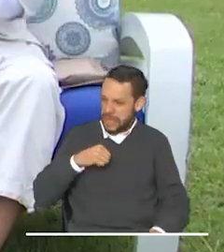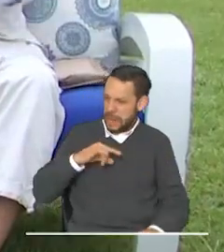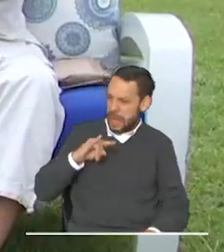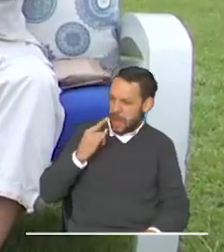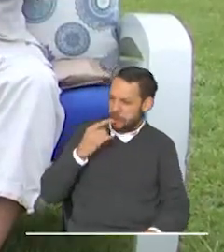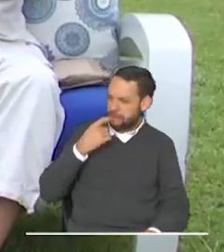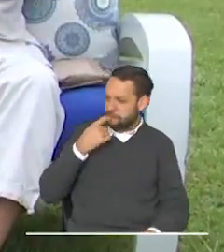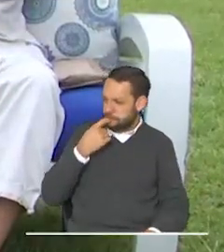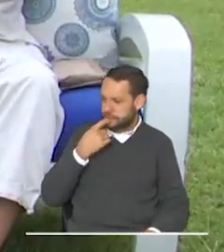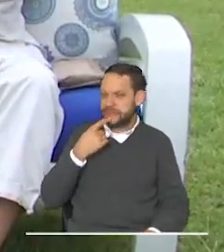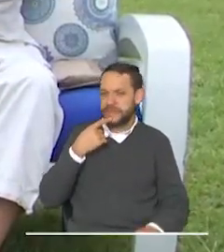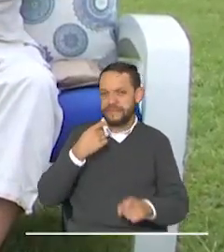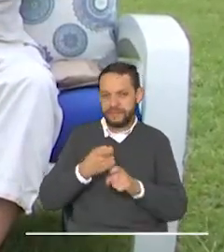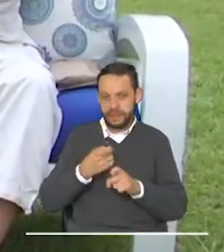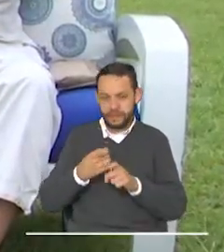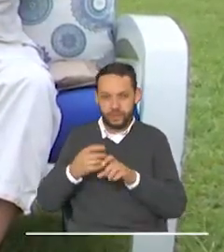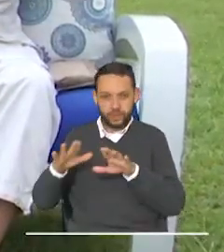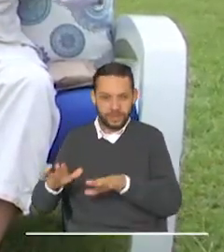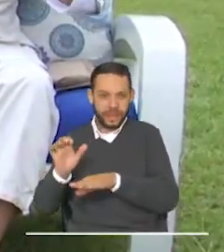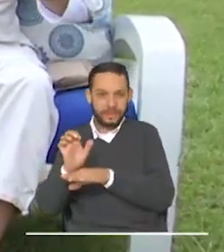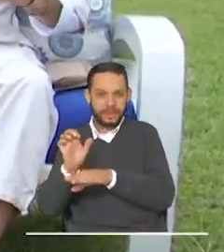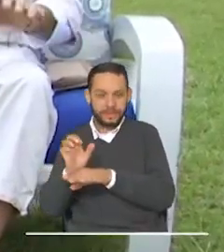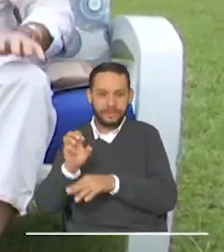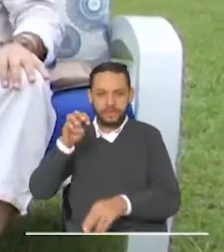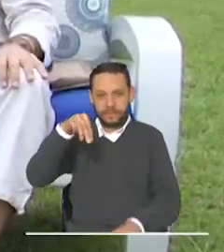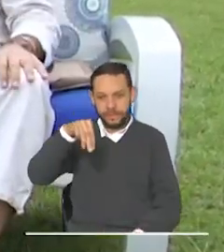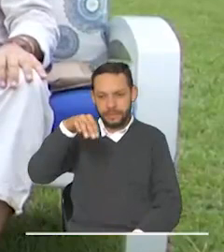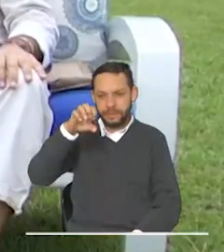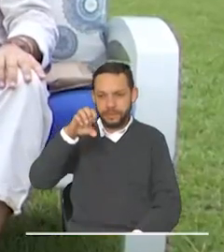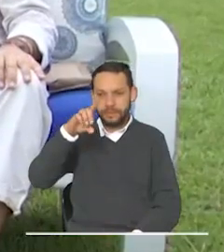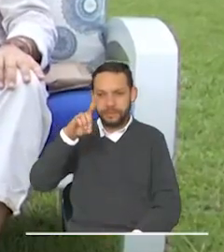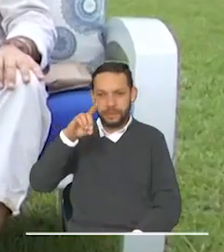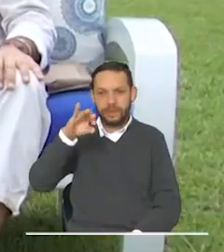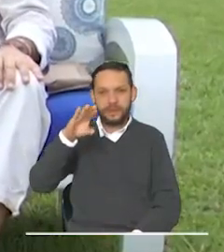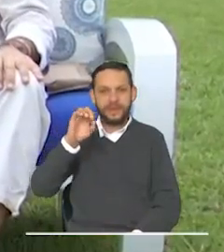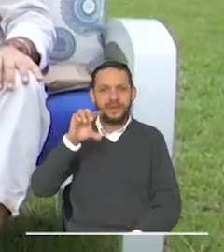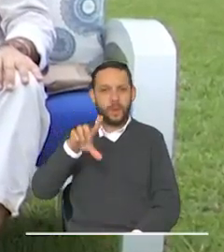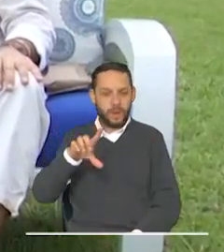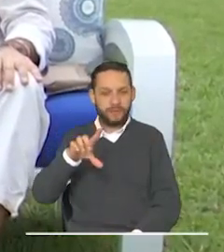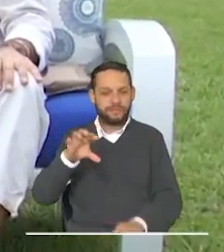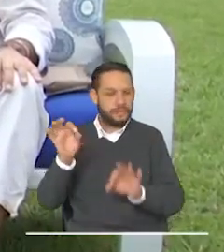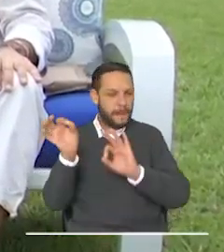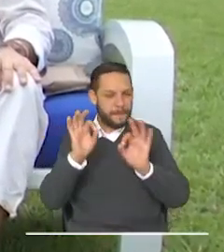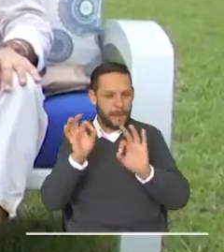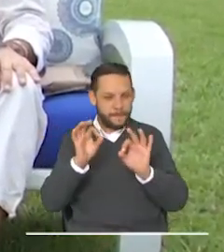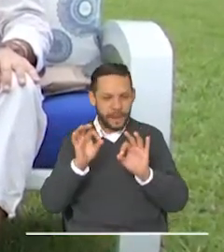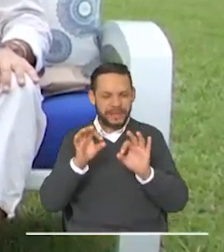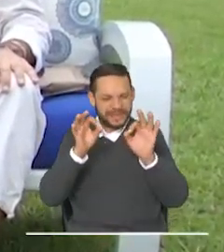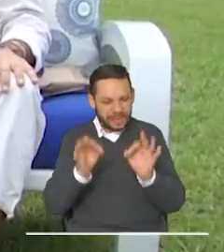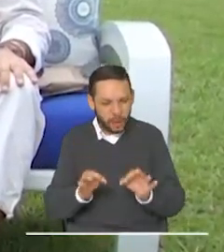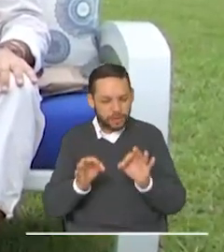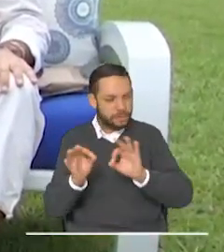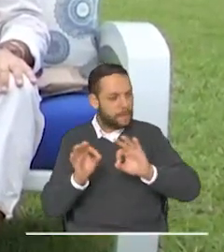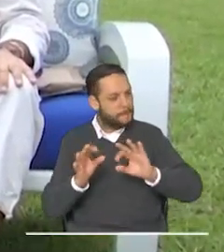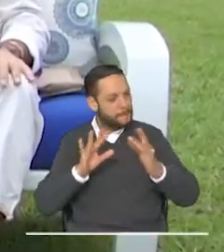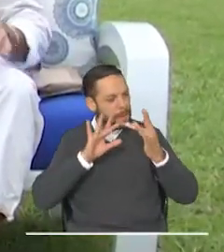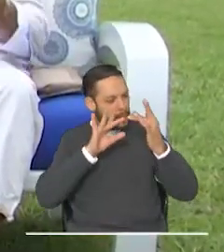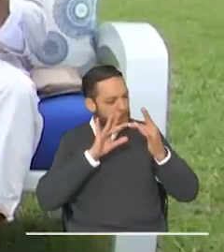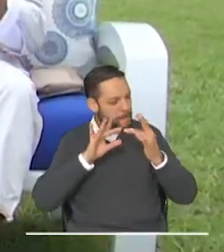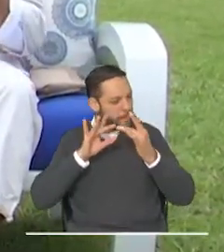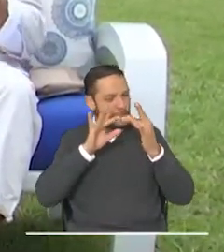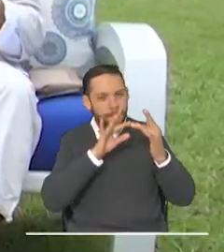ustedes en medicol manejan unos programas muy amplios de Salud Mental y una pregunta que